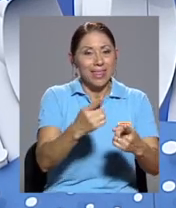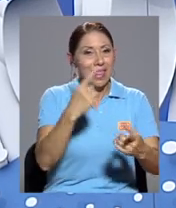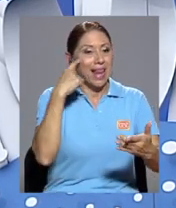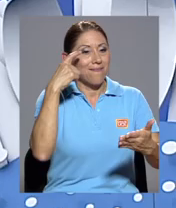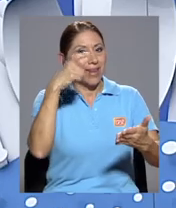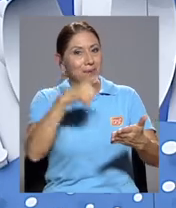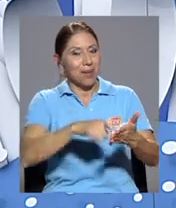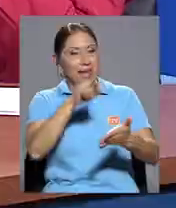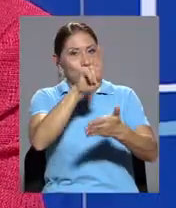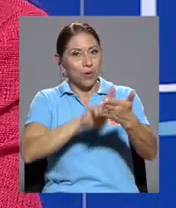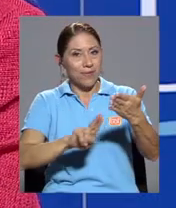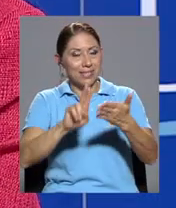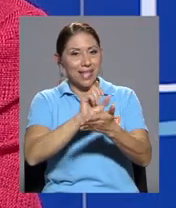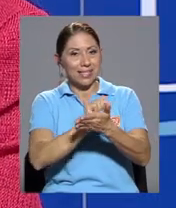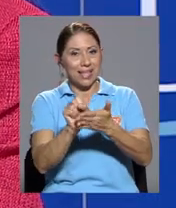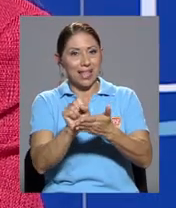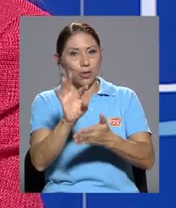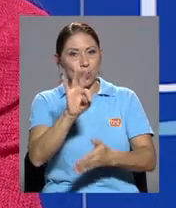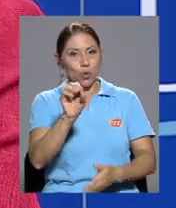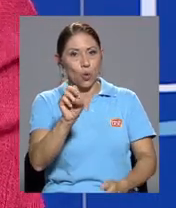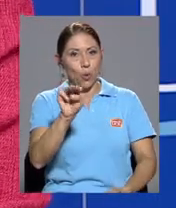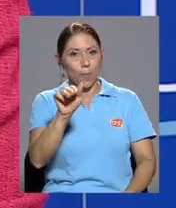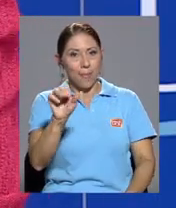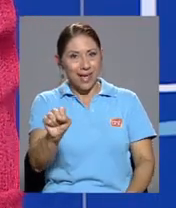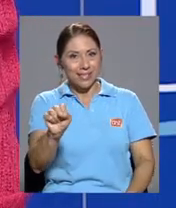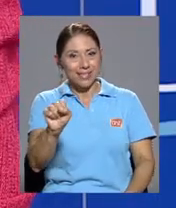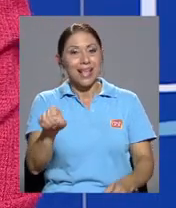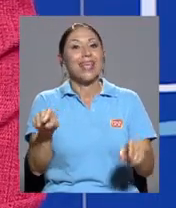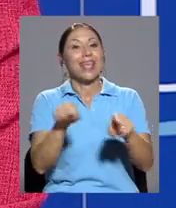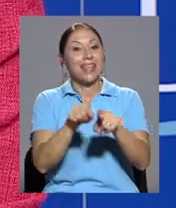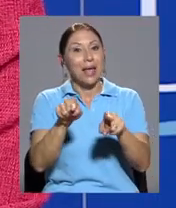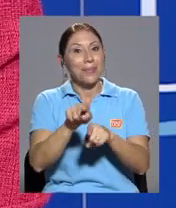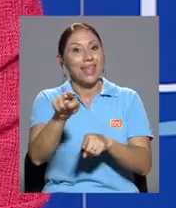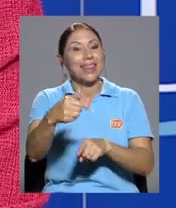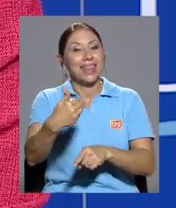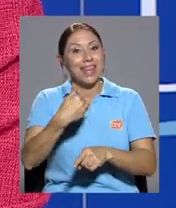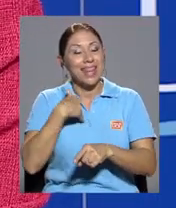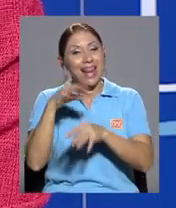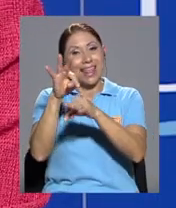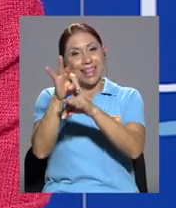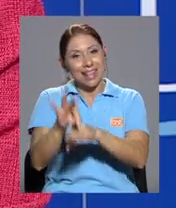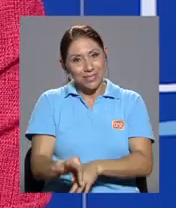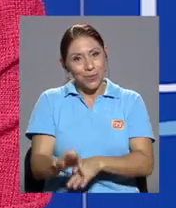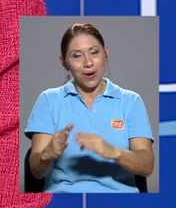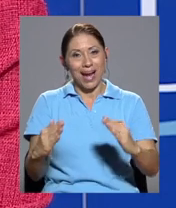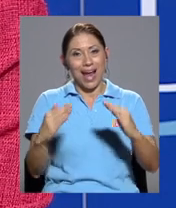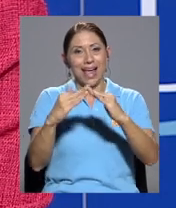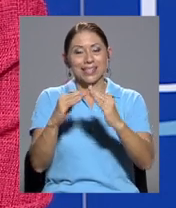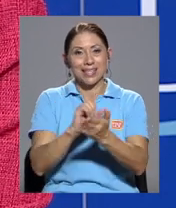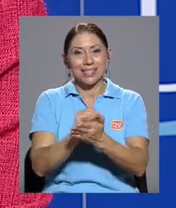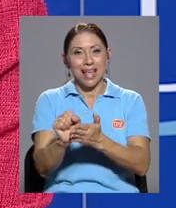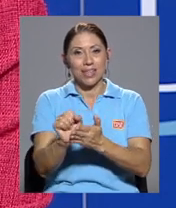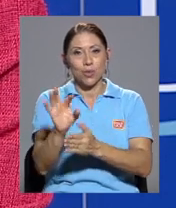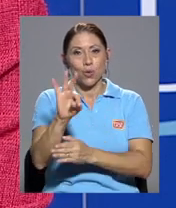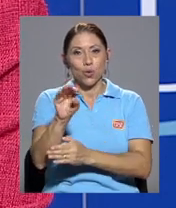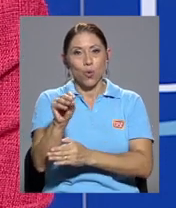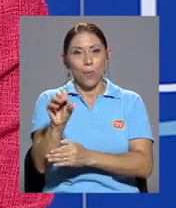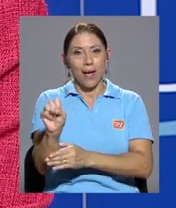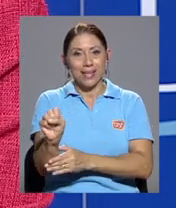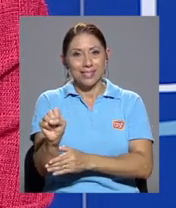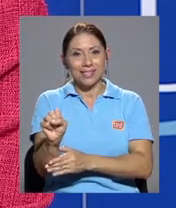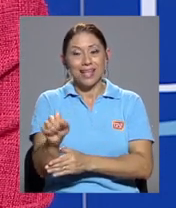santo tomás que a su vez recogió la tradición de la casa de santo tomás que fue expresión